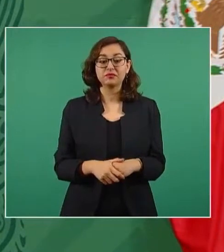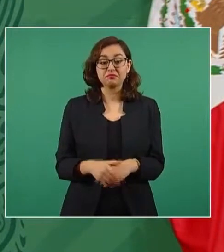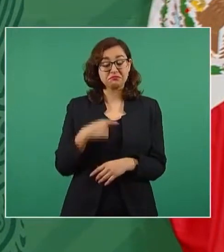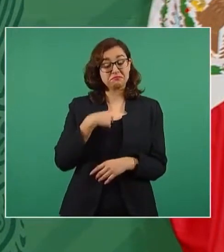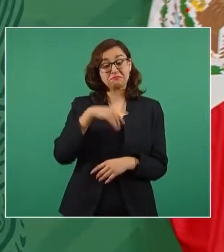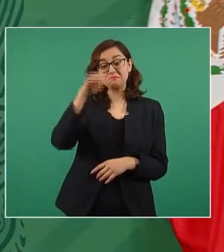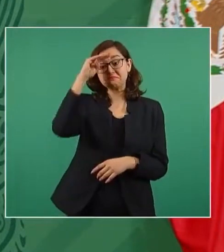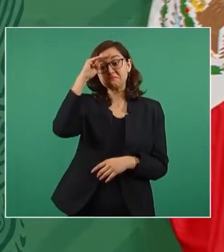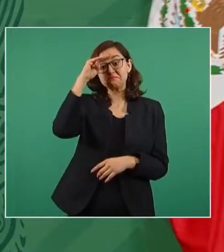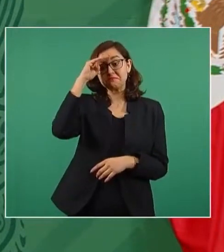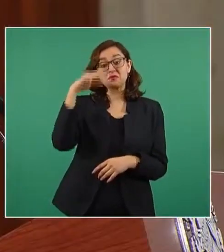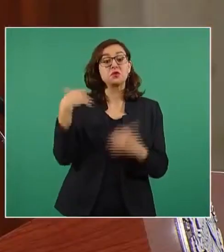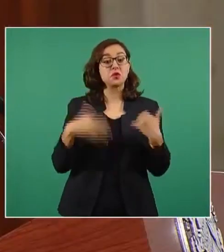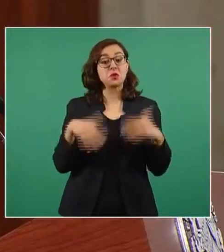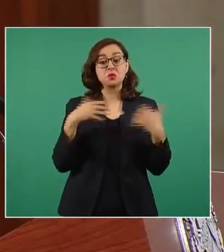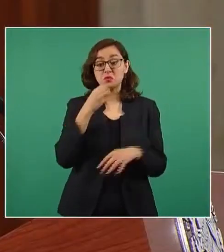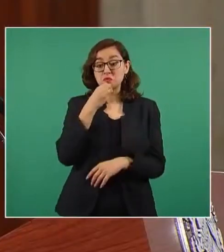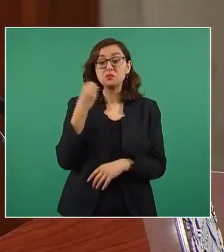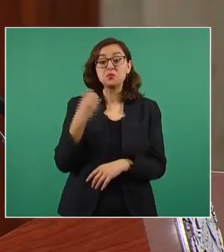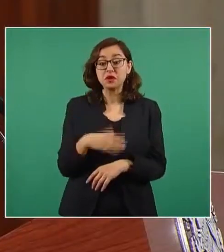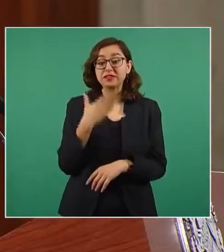parece fantástico.